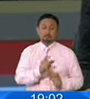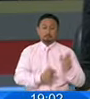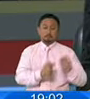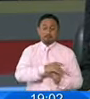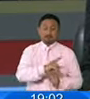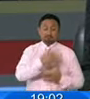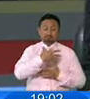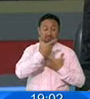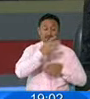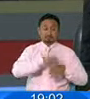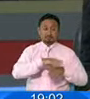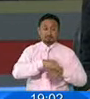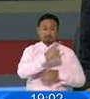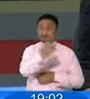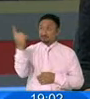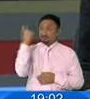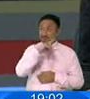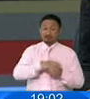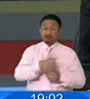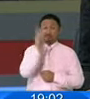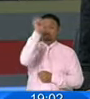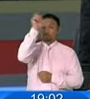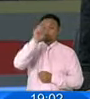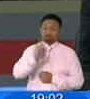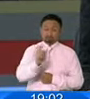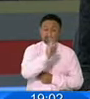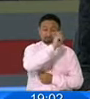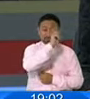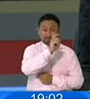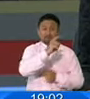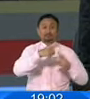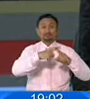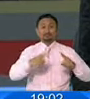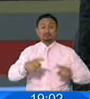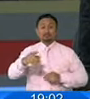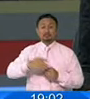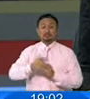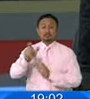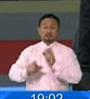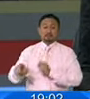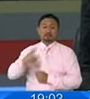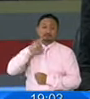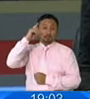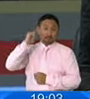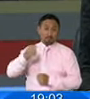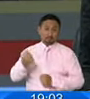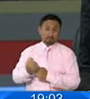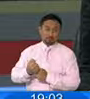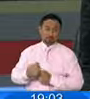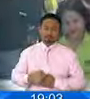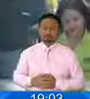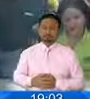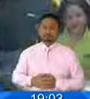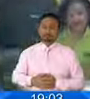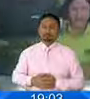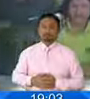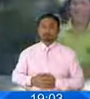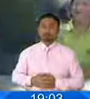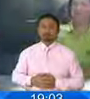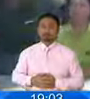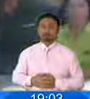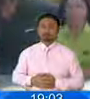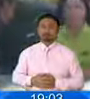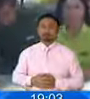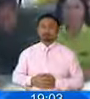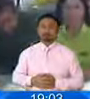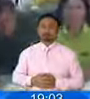los militantes, pues la sede fue vandalizada por los seguidores del expresidente Correa antes de ser entregada. El ala morenista